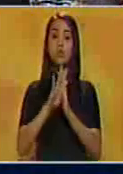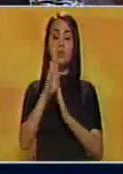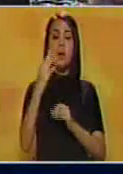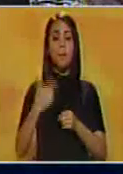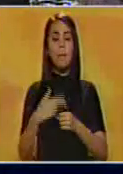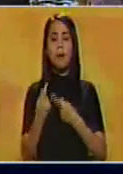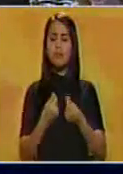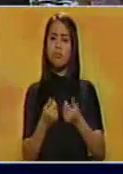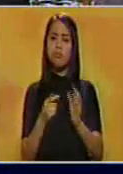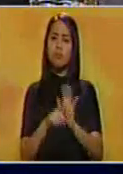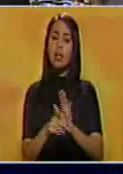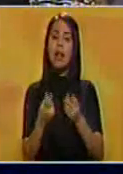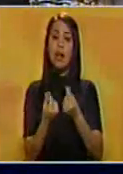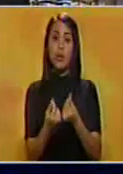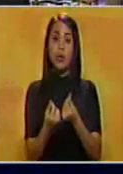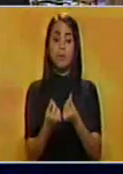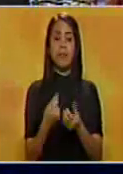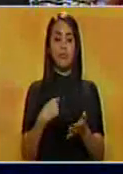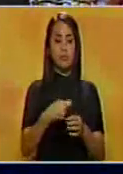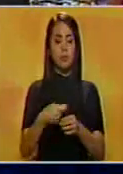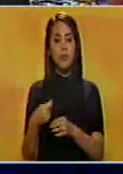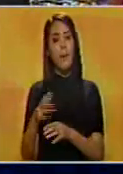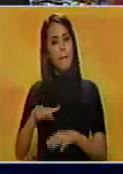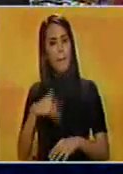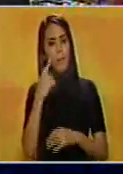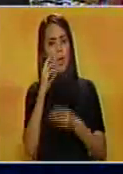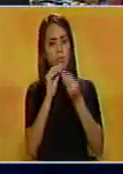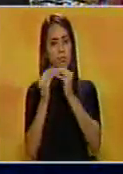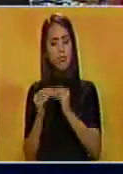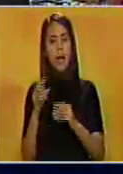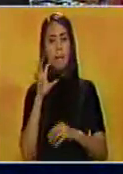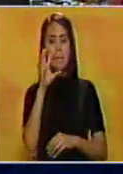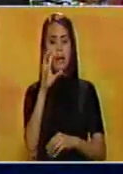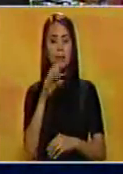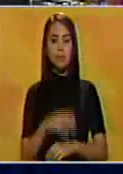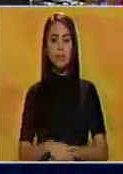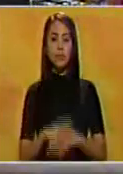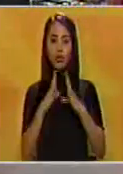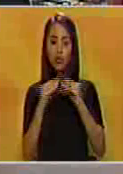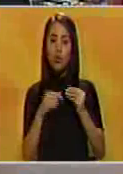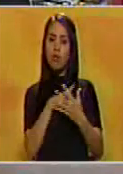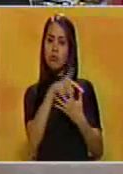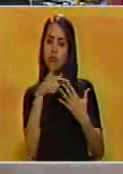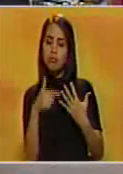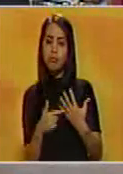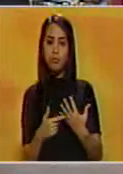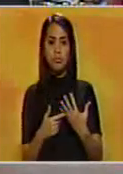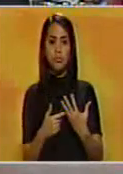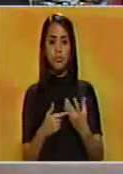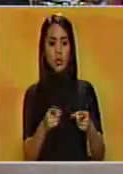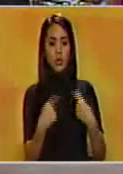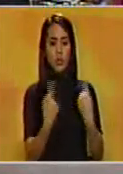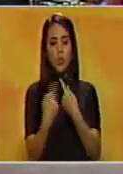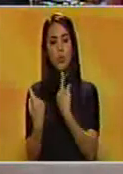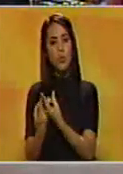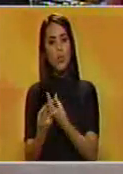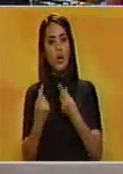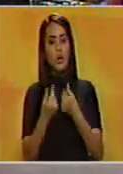ella consideró la economía capitalista para poder elaborar en el país los insumos para las diversas áreas